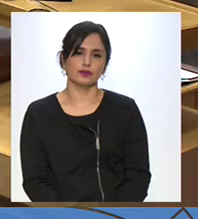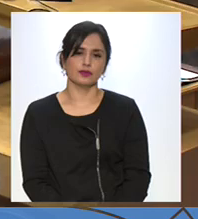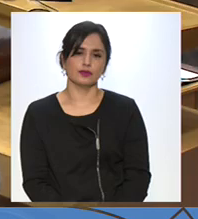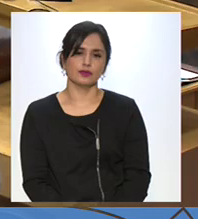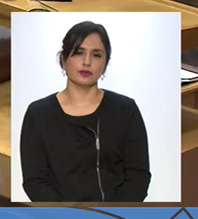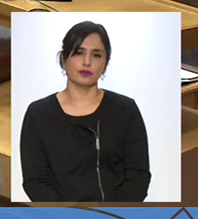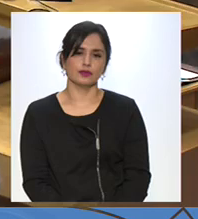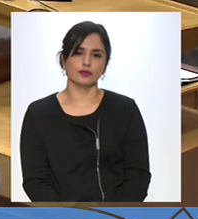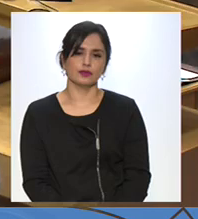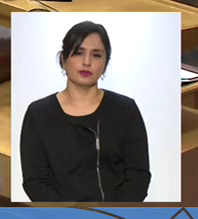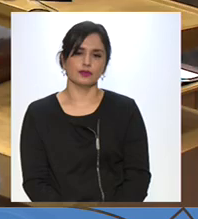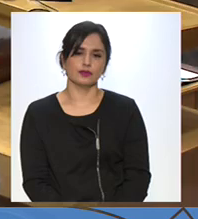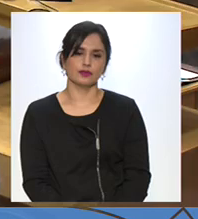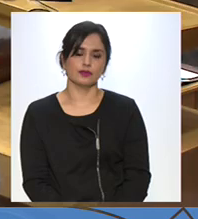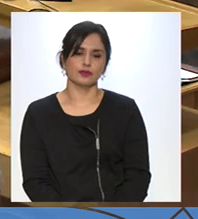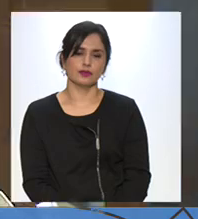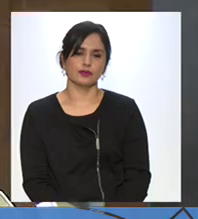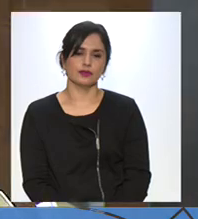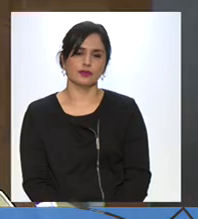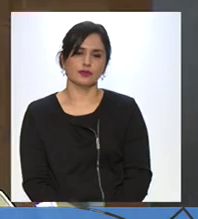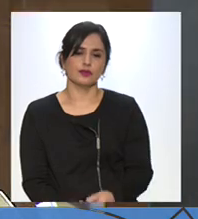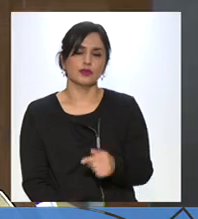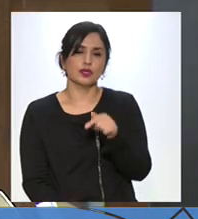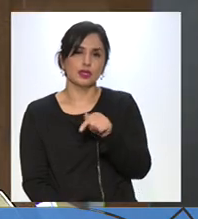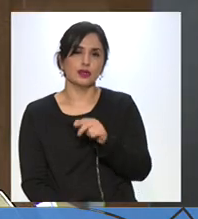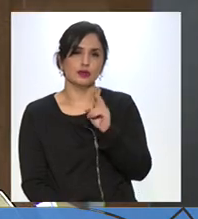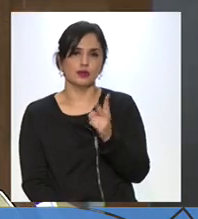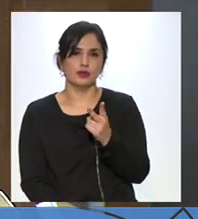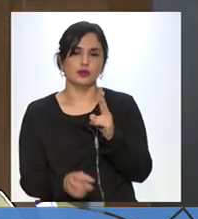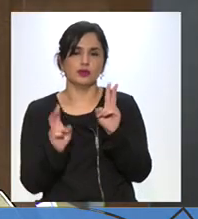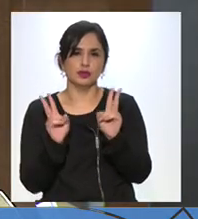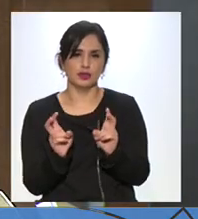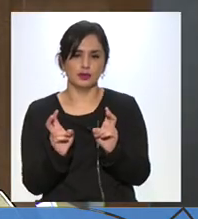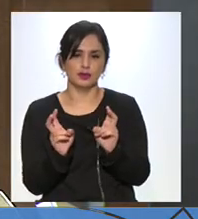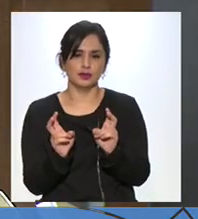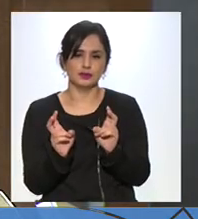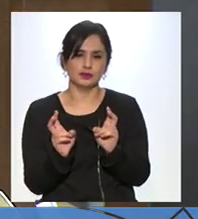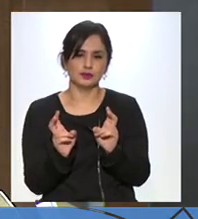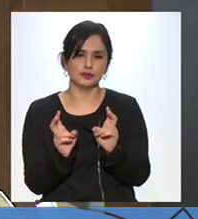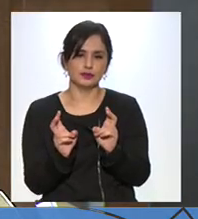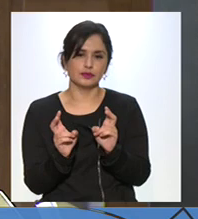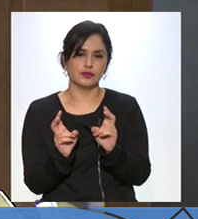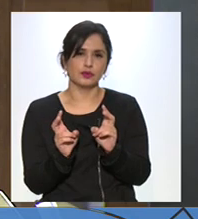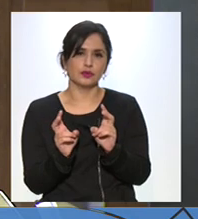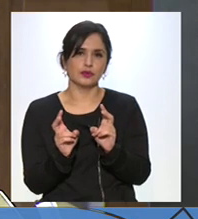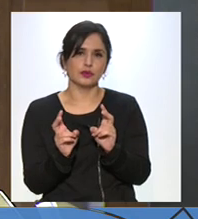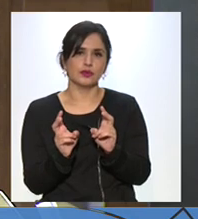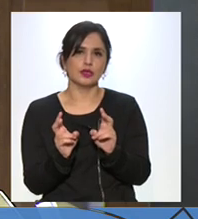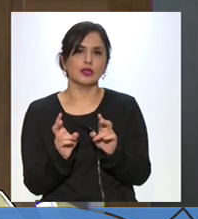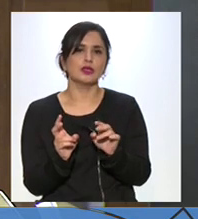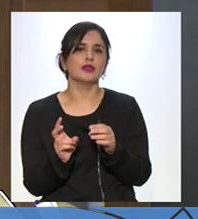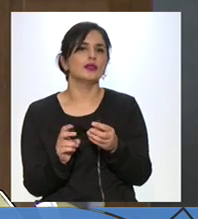vamos a tratar. Entonces, aquí hay un segundo tema, digamos, de qué pasa el día después,